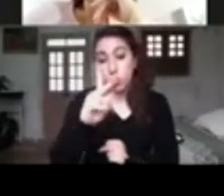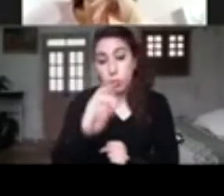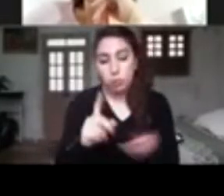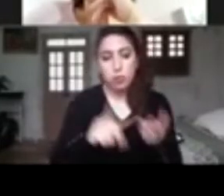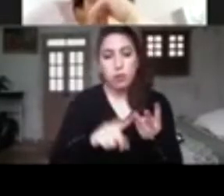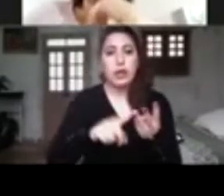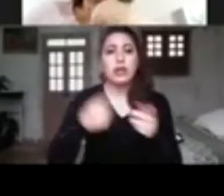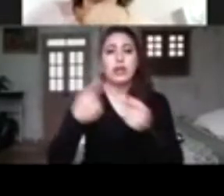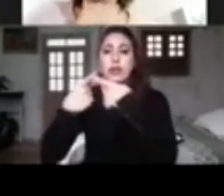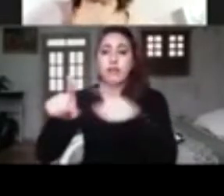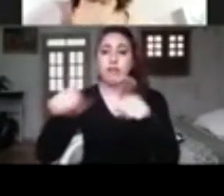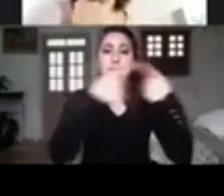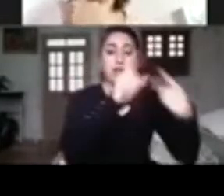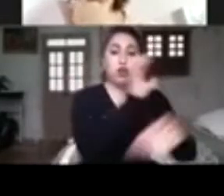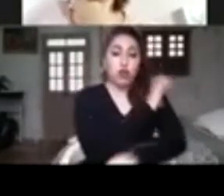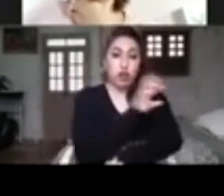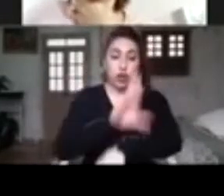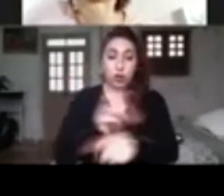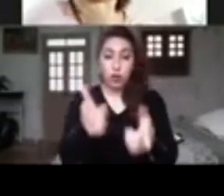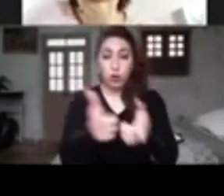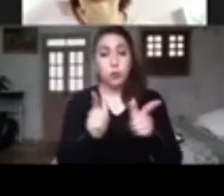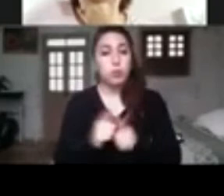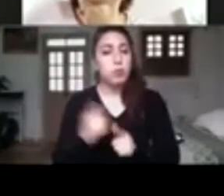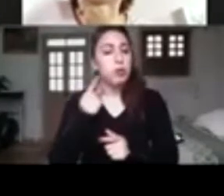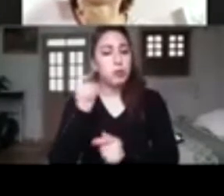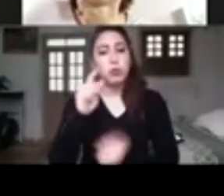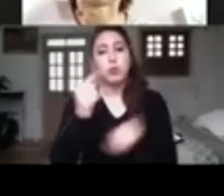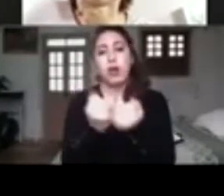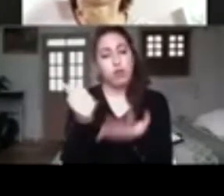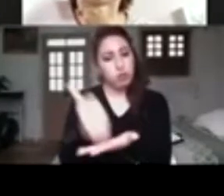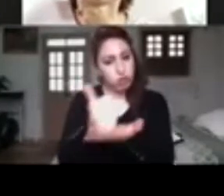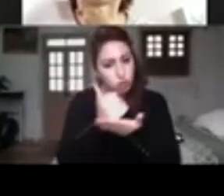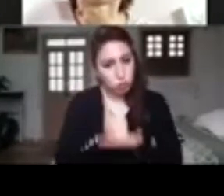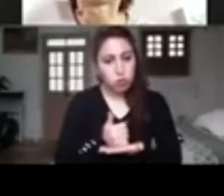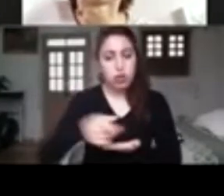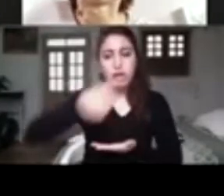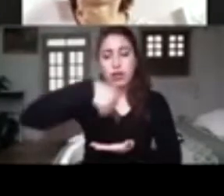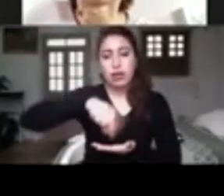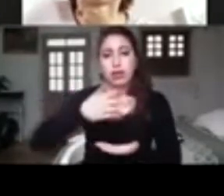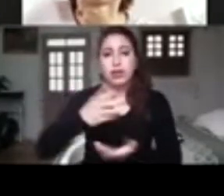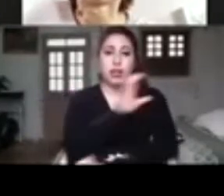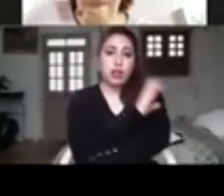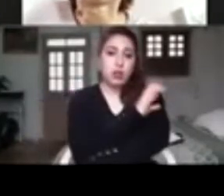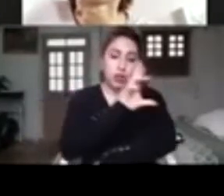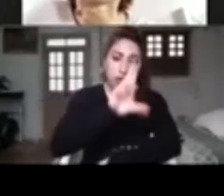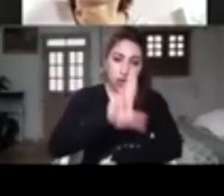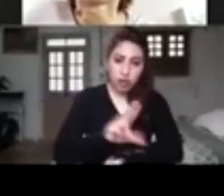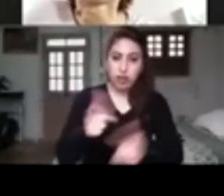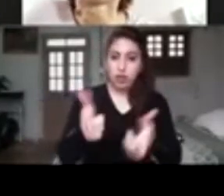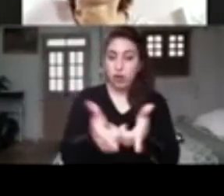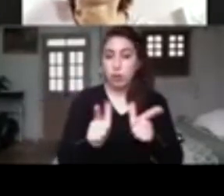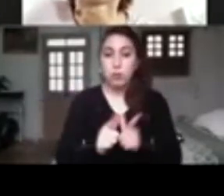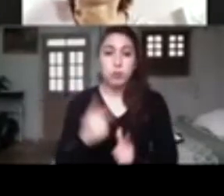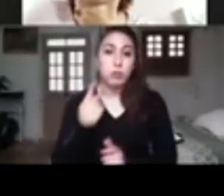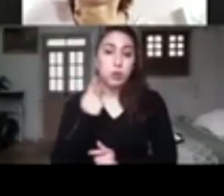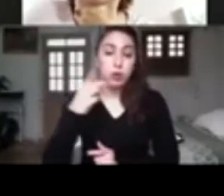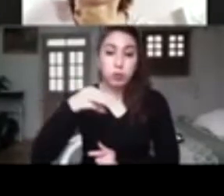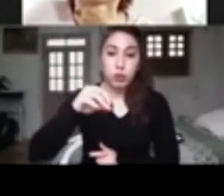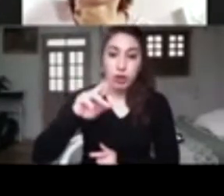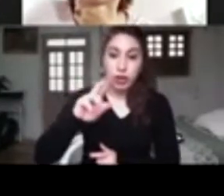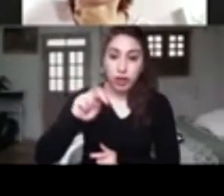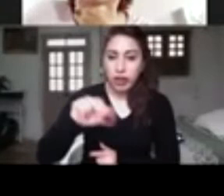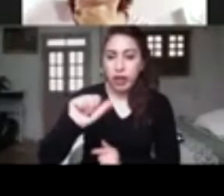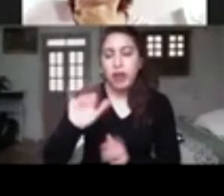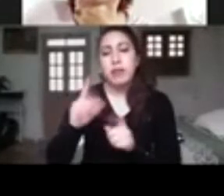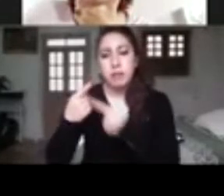grupos parlamentarios, de las comisiones que están aquí presentes, de la coordinadora del grupo parlamentario de Morena, en fin, de todas